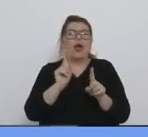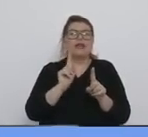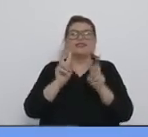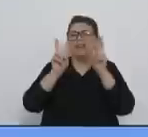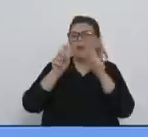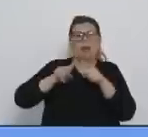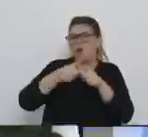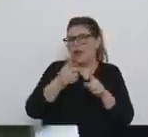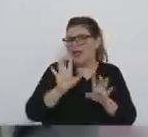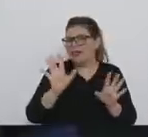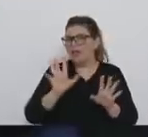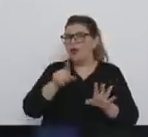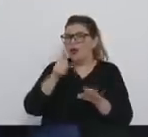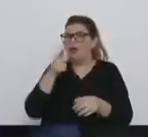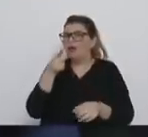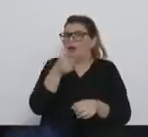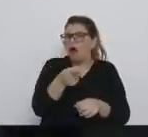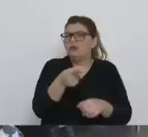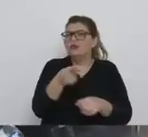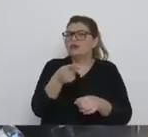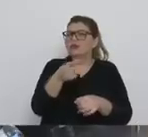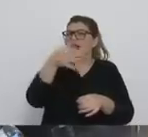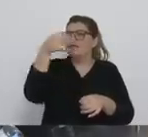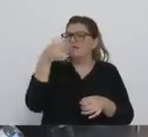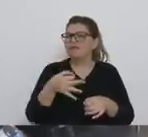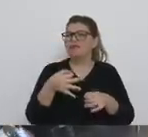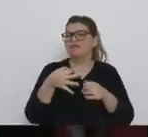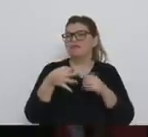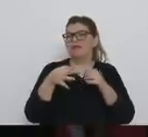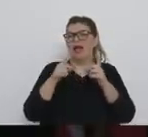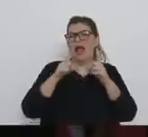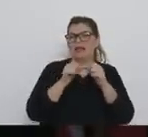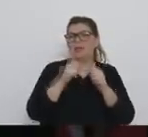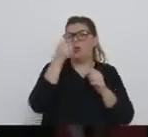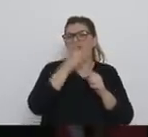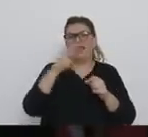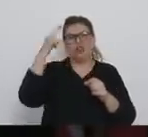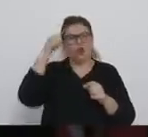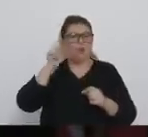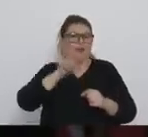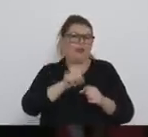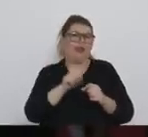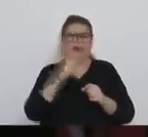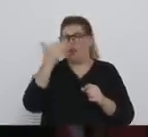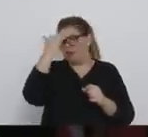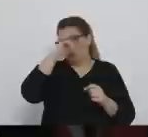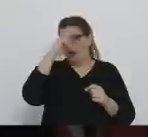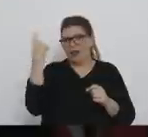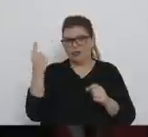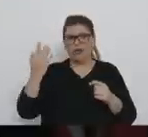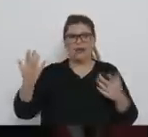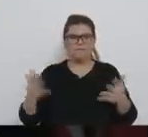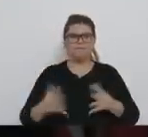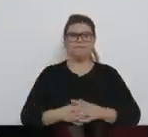sino que atenta contra la letra y el espíritu del artículo 109 de la constitución nacional ahora bien